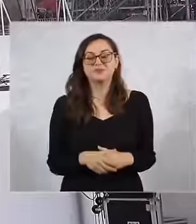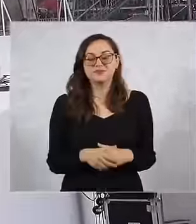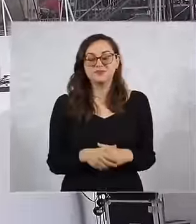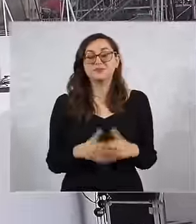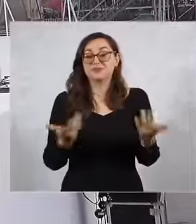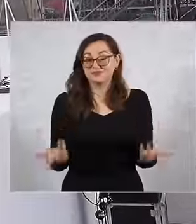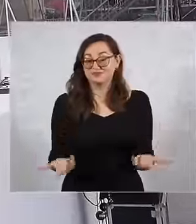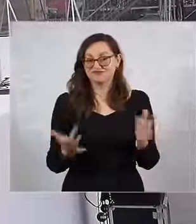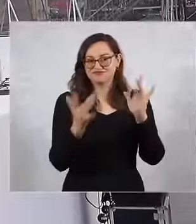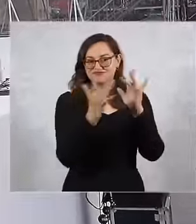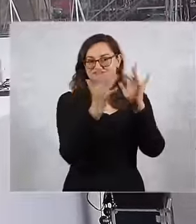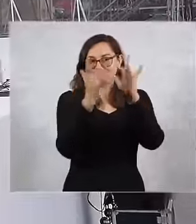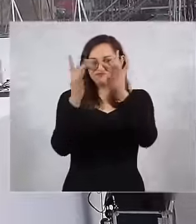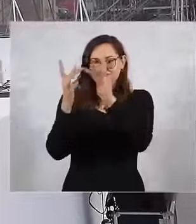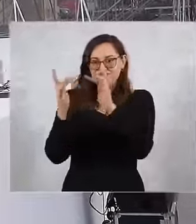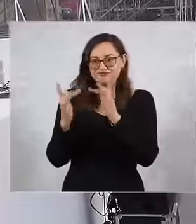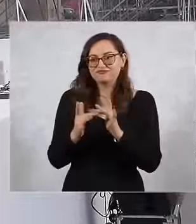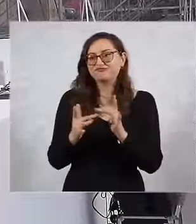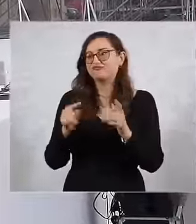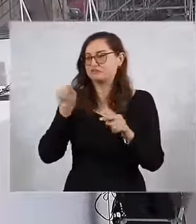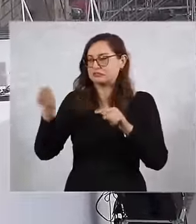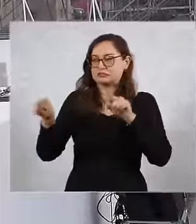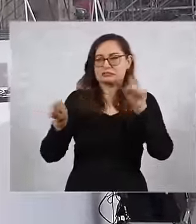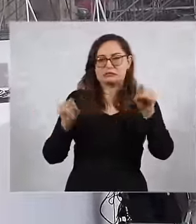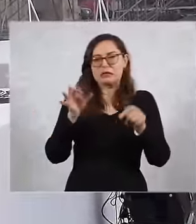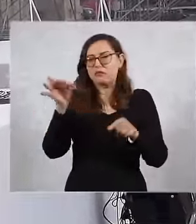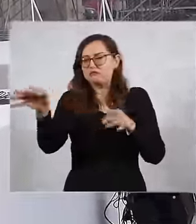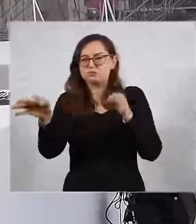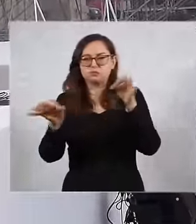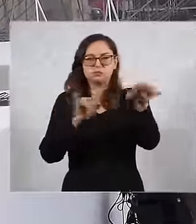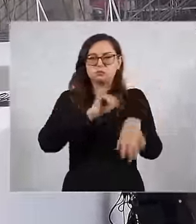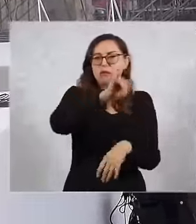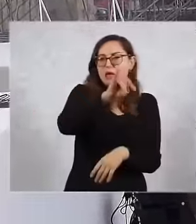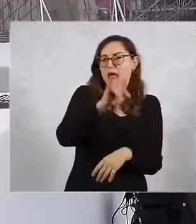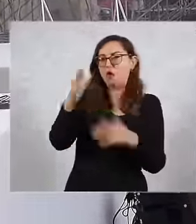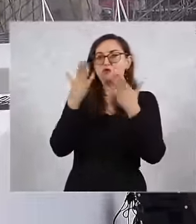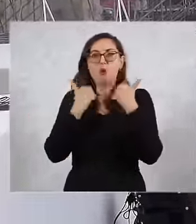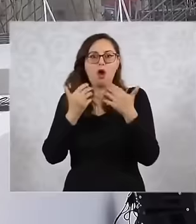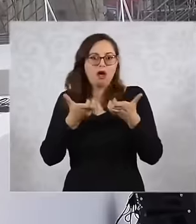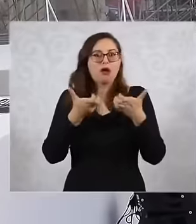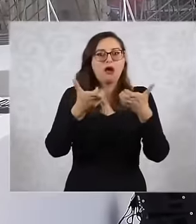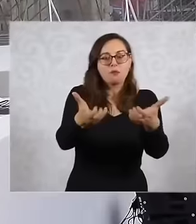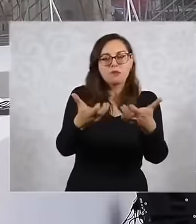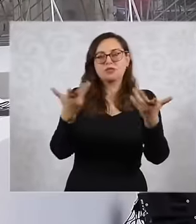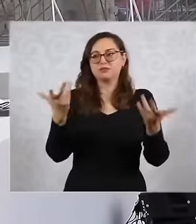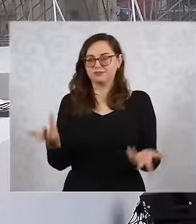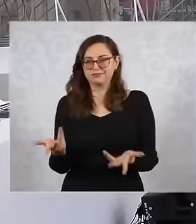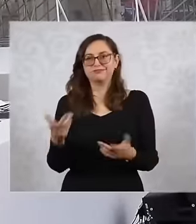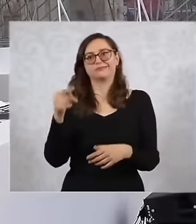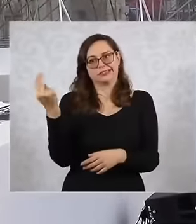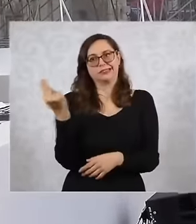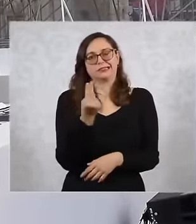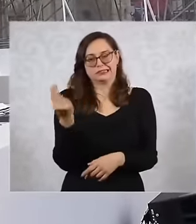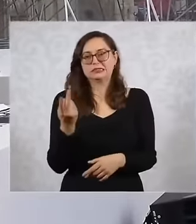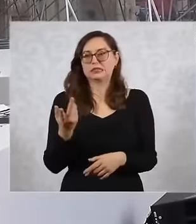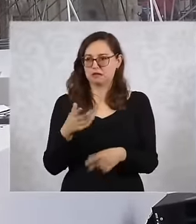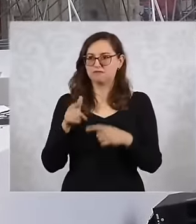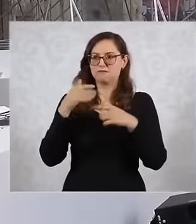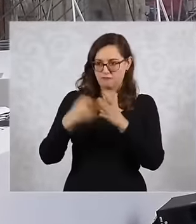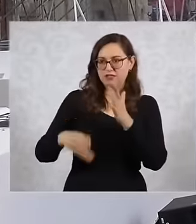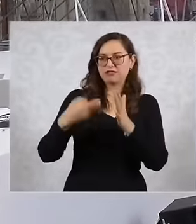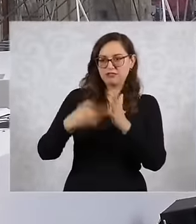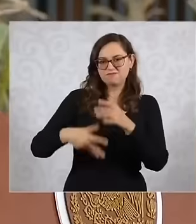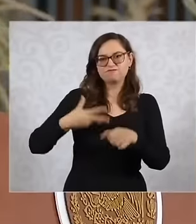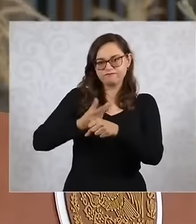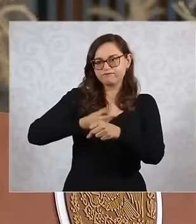permitiendo conectar las localidades más apartadas con las cabeceras municipales para Oaxaca y otros estados